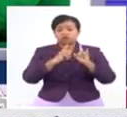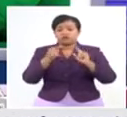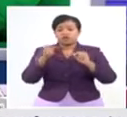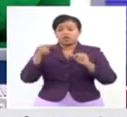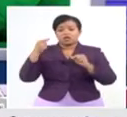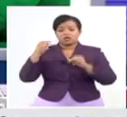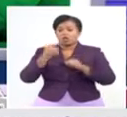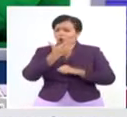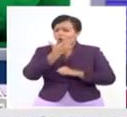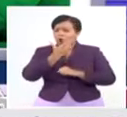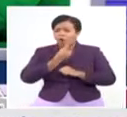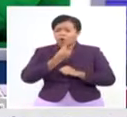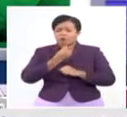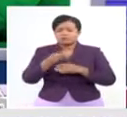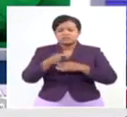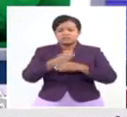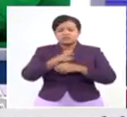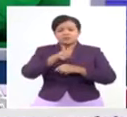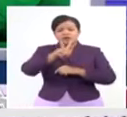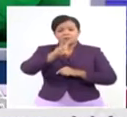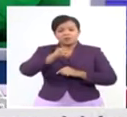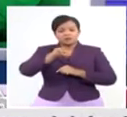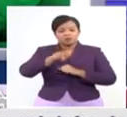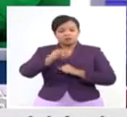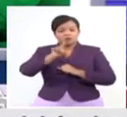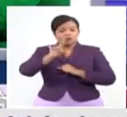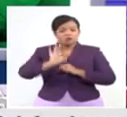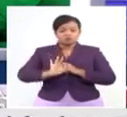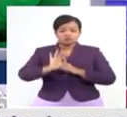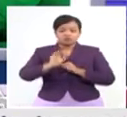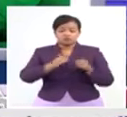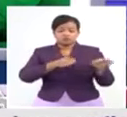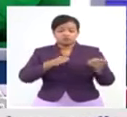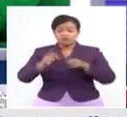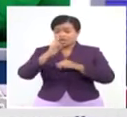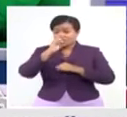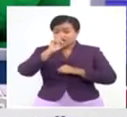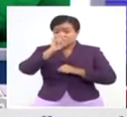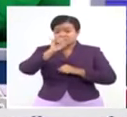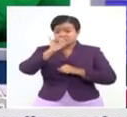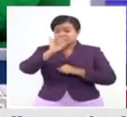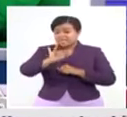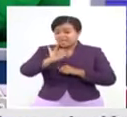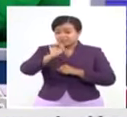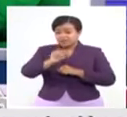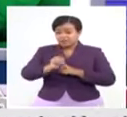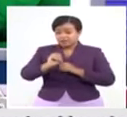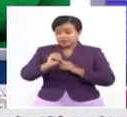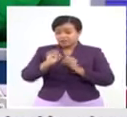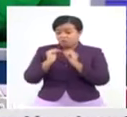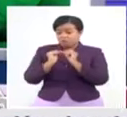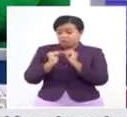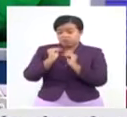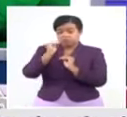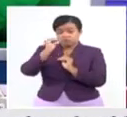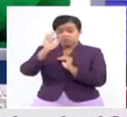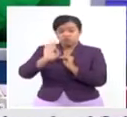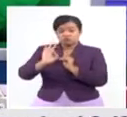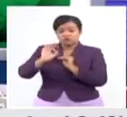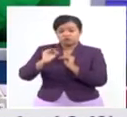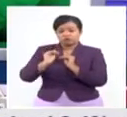el 20,9%. Y de 70 años y más, que es el porciento mayor todos los